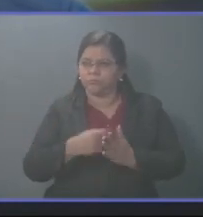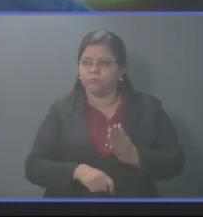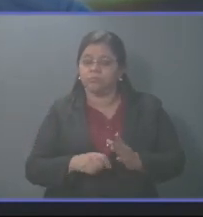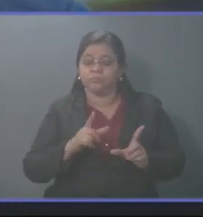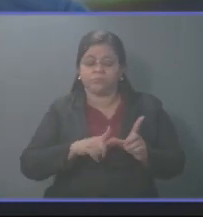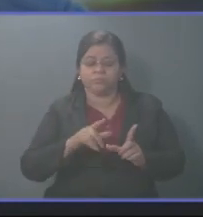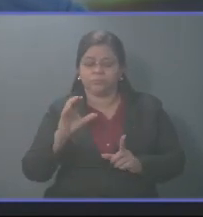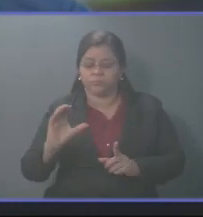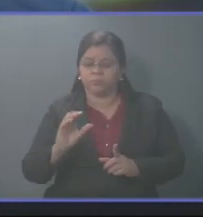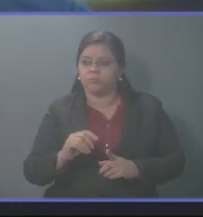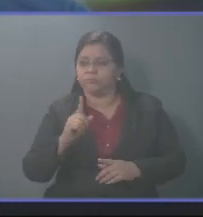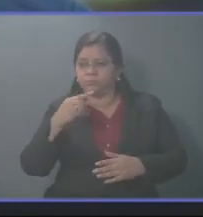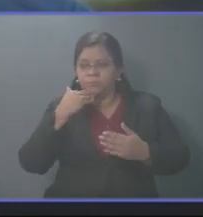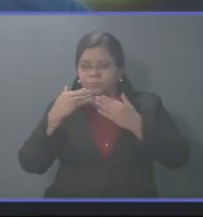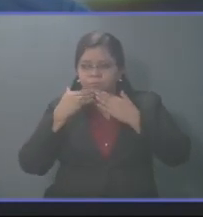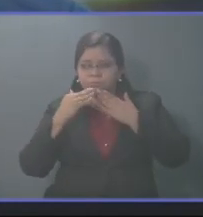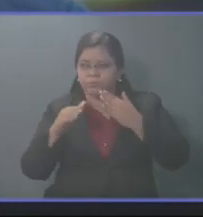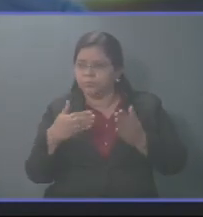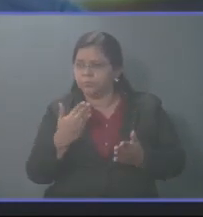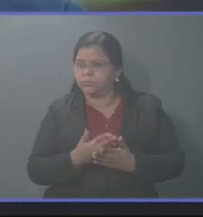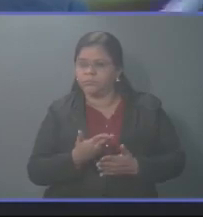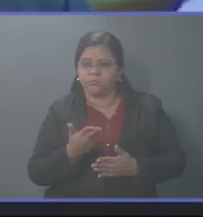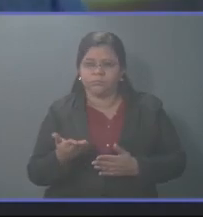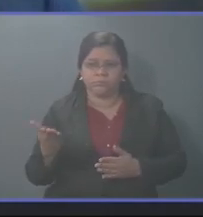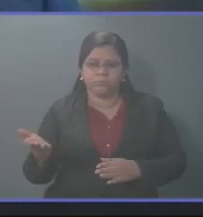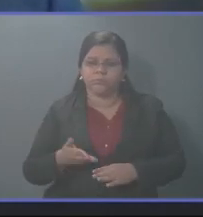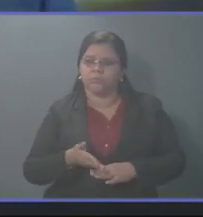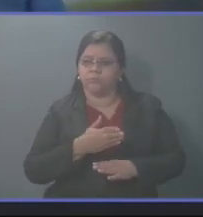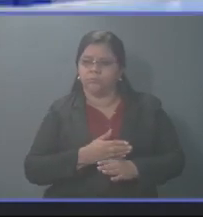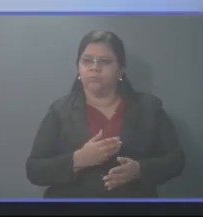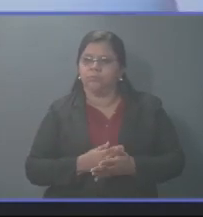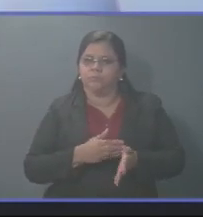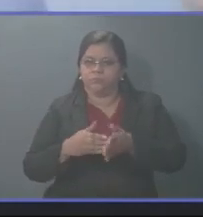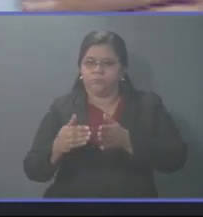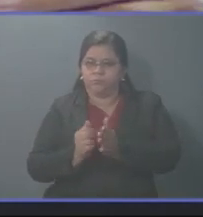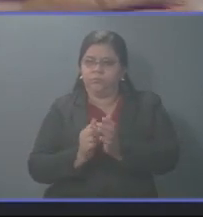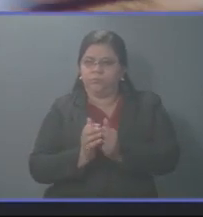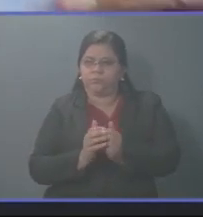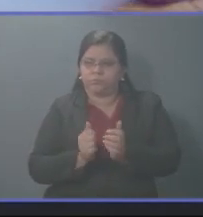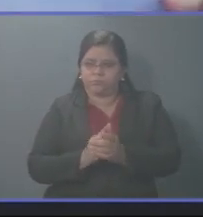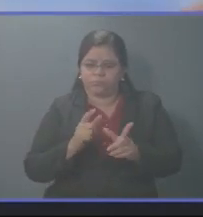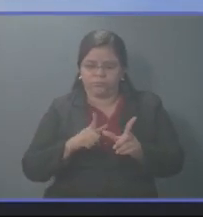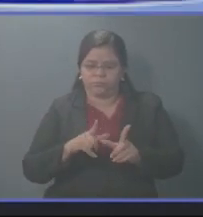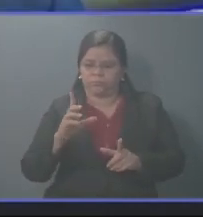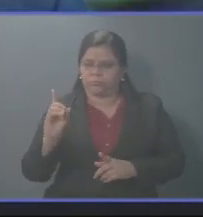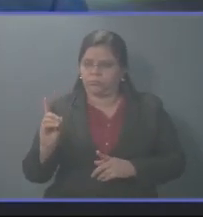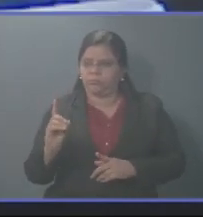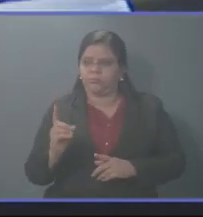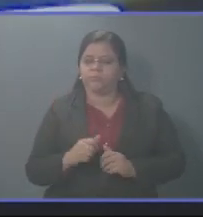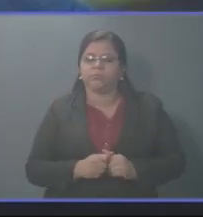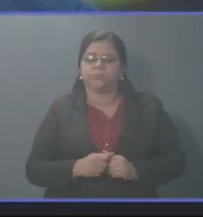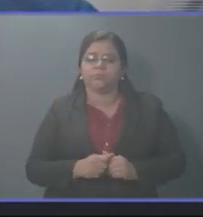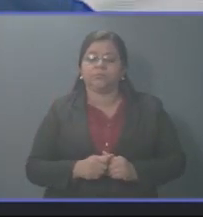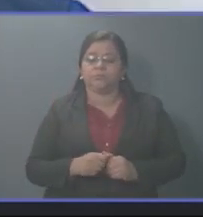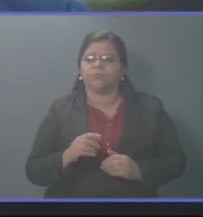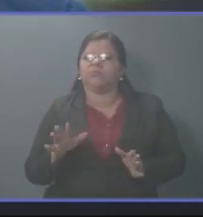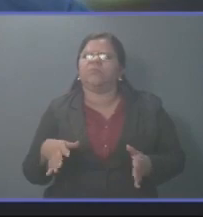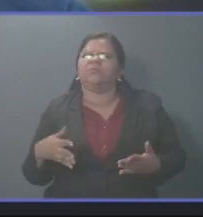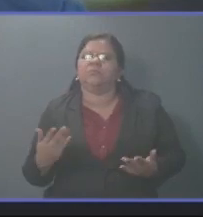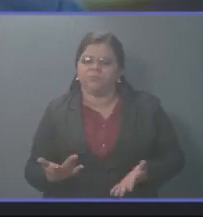C, una descripción de los hechos que originaron la controversia, literal D, la pretensión del